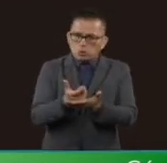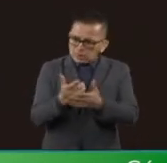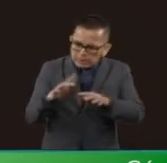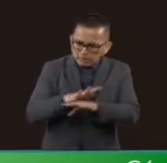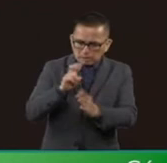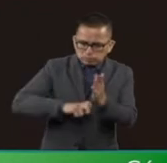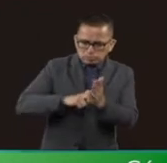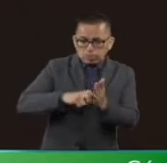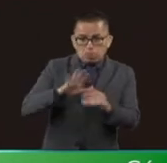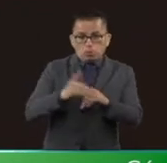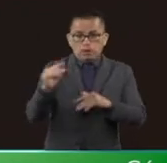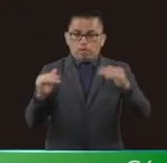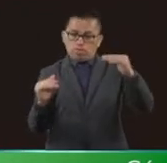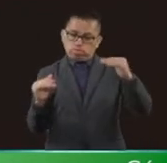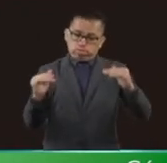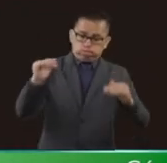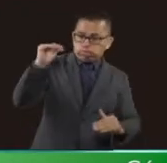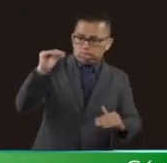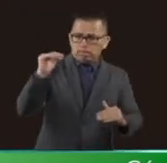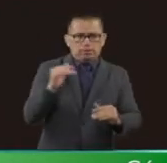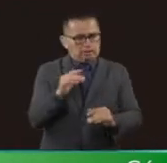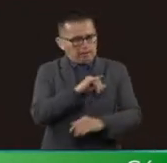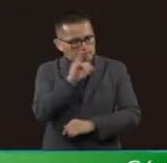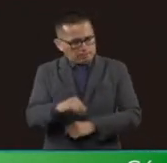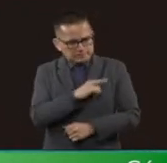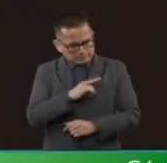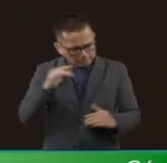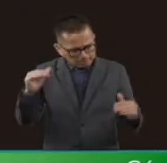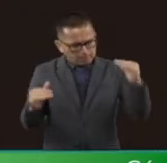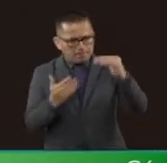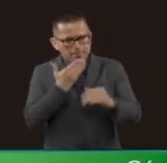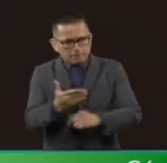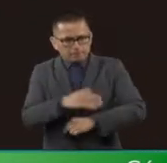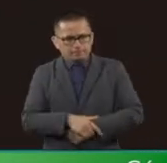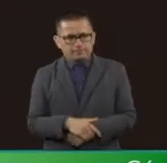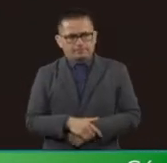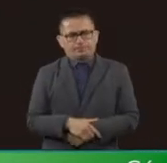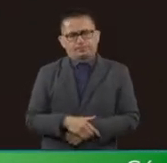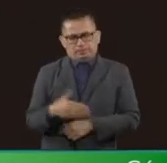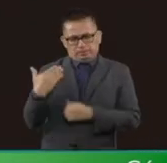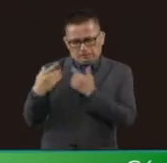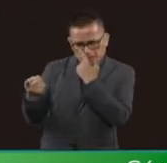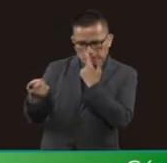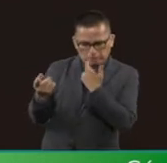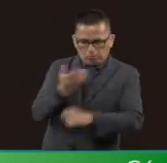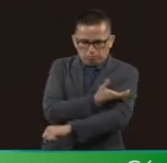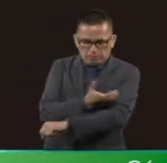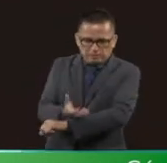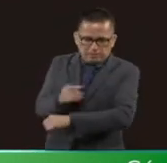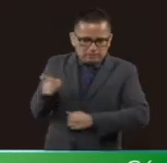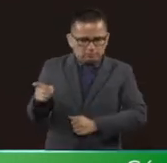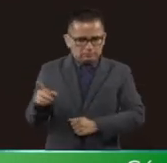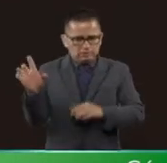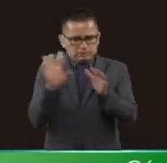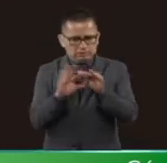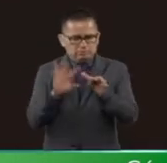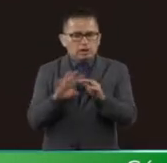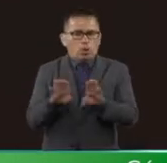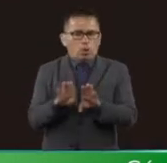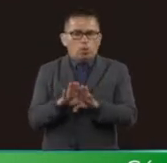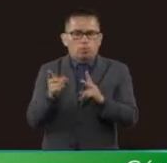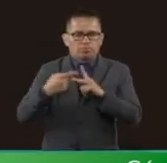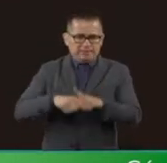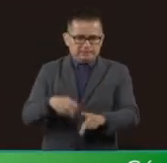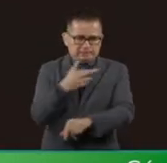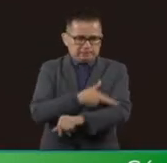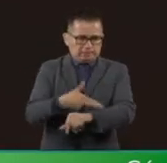pobreza. Reconocemos que desde el 2014, y ya mi compañero de Hoyos hizo una historia,